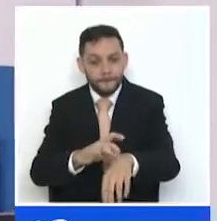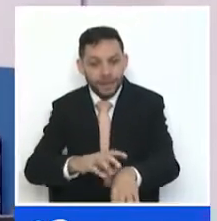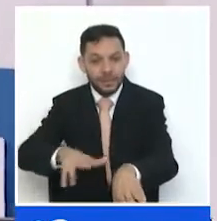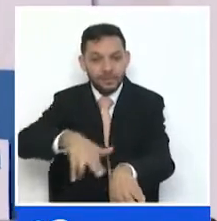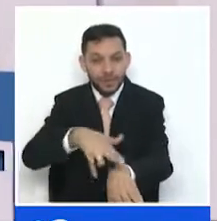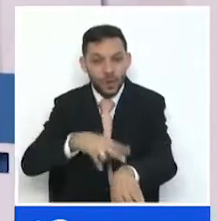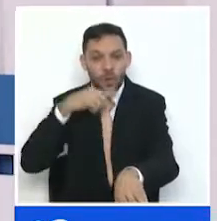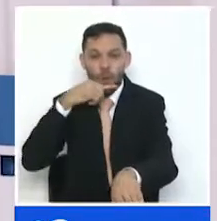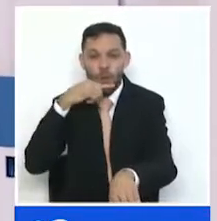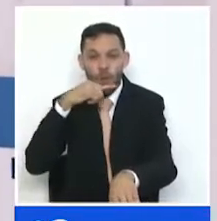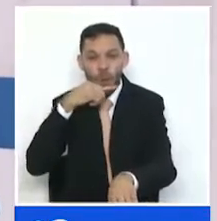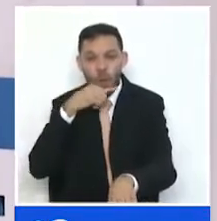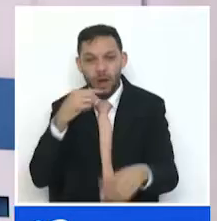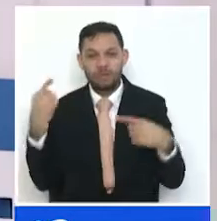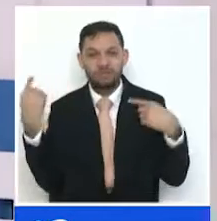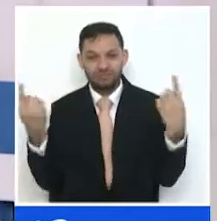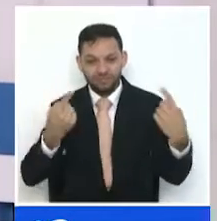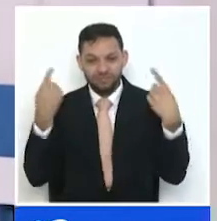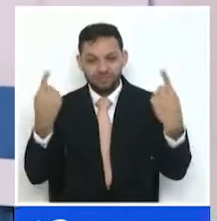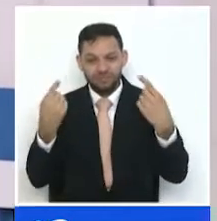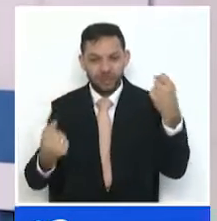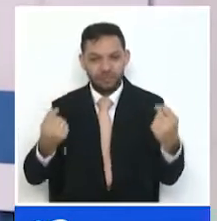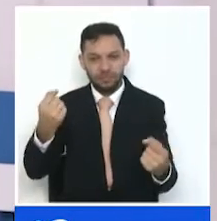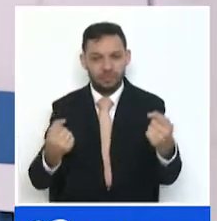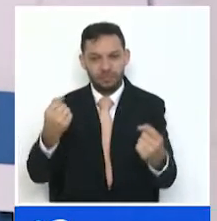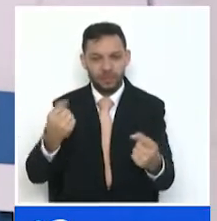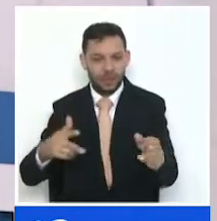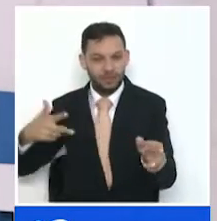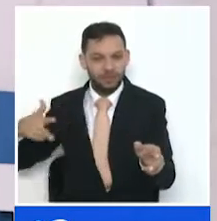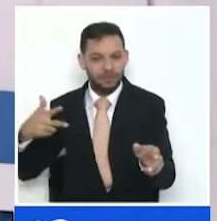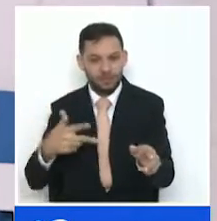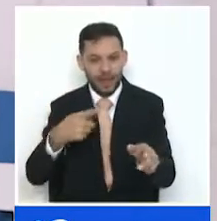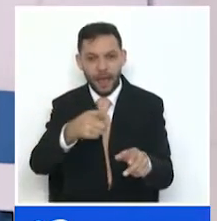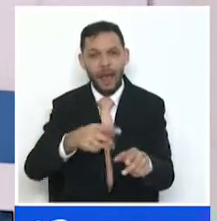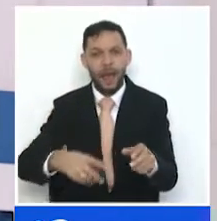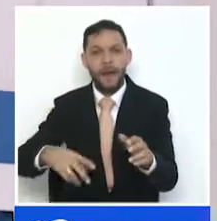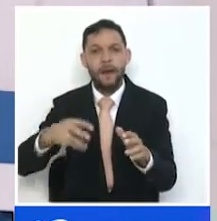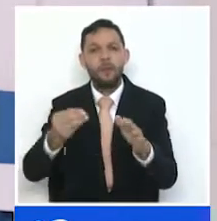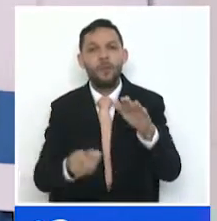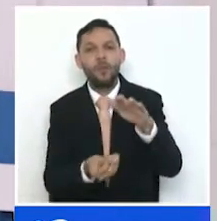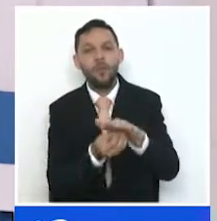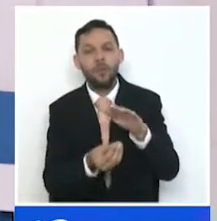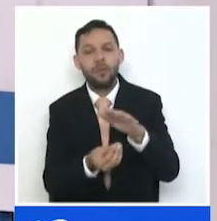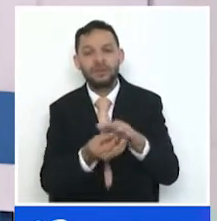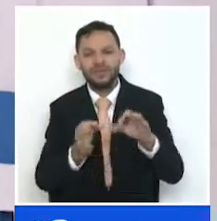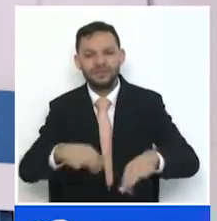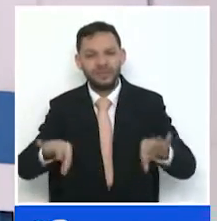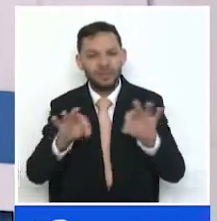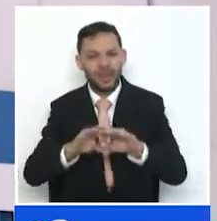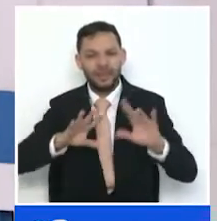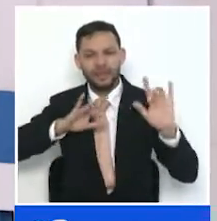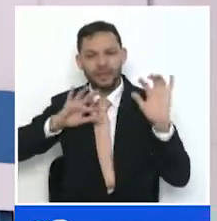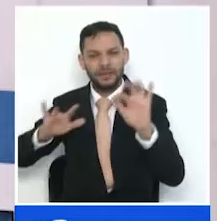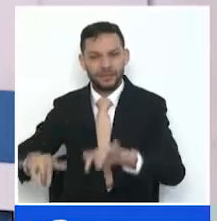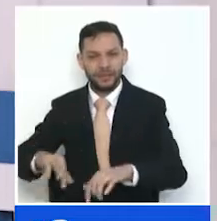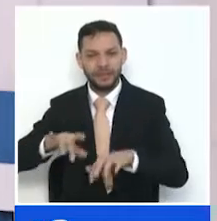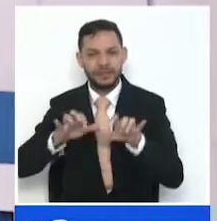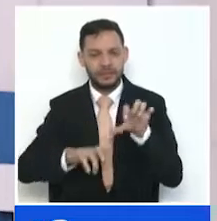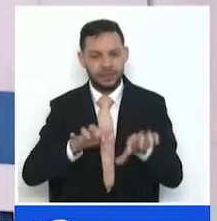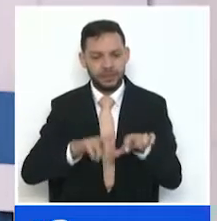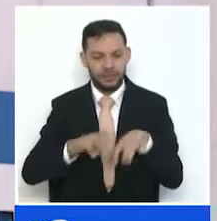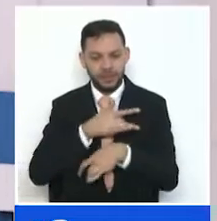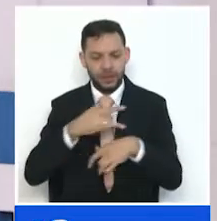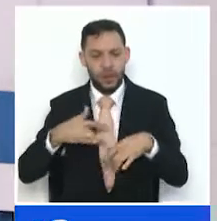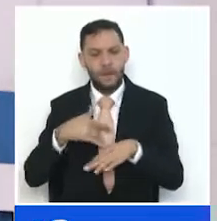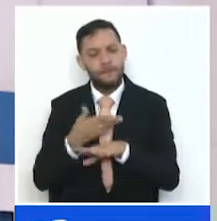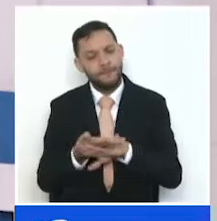últimos días en Pereira, donde la ambulancia del Hospital de Pueblo Rico fue atacada a piedra, el secretario de Salud de este departamento solicitó una